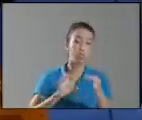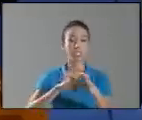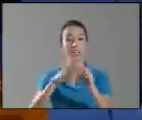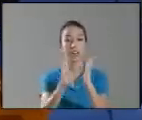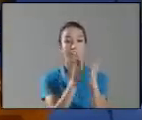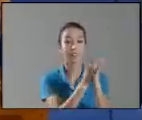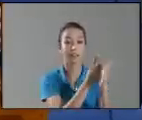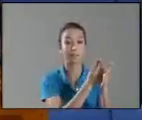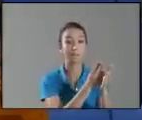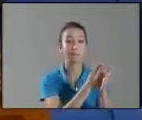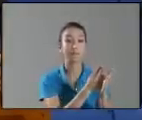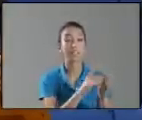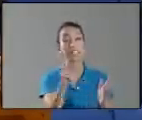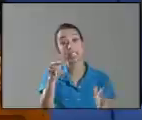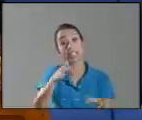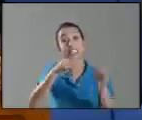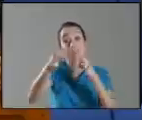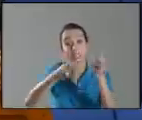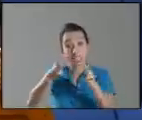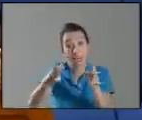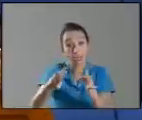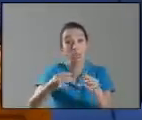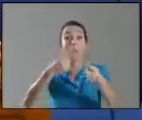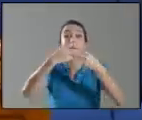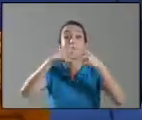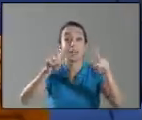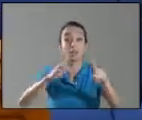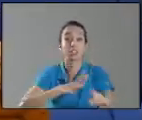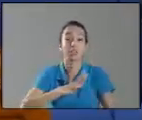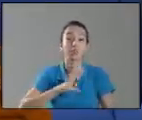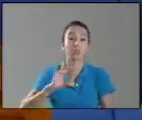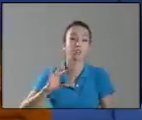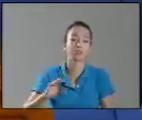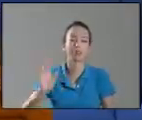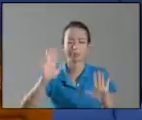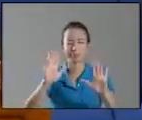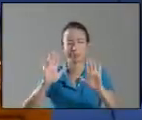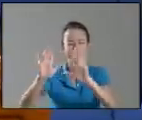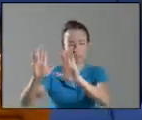Al final de cuentas, nosotros los ministros venimos a ser como unos lectores de la misma.